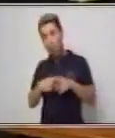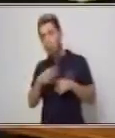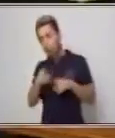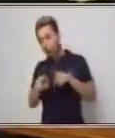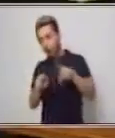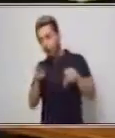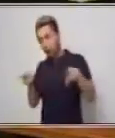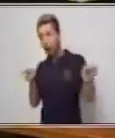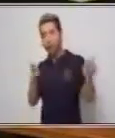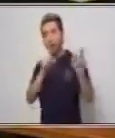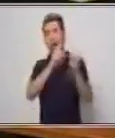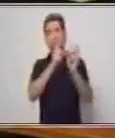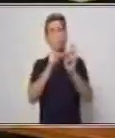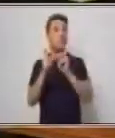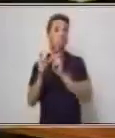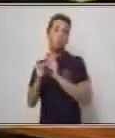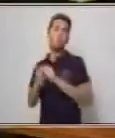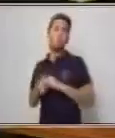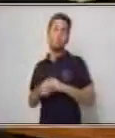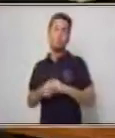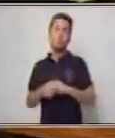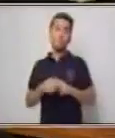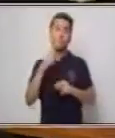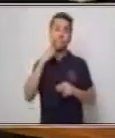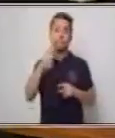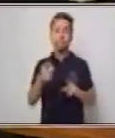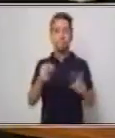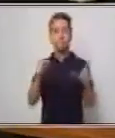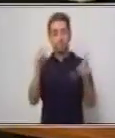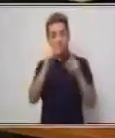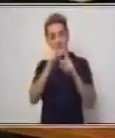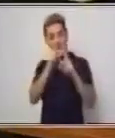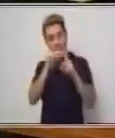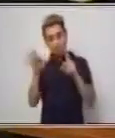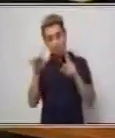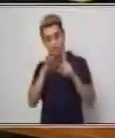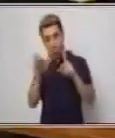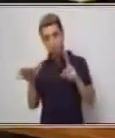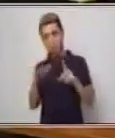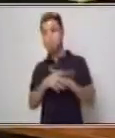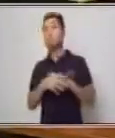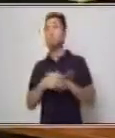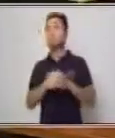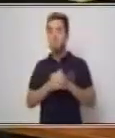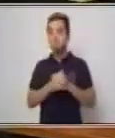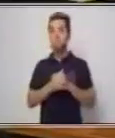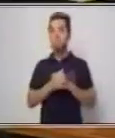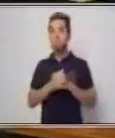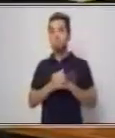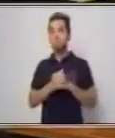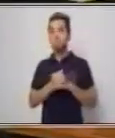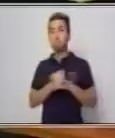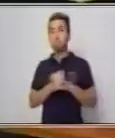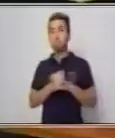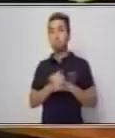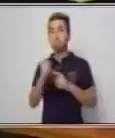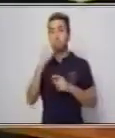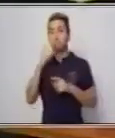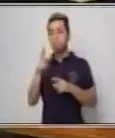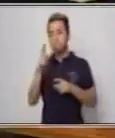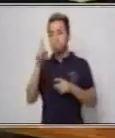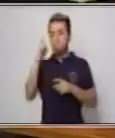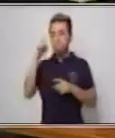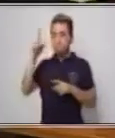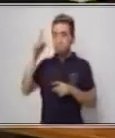estos cambios. Ya teniendo las definiciones, yo te voy a dar luces. Yo te voy a dar ciertas luces.